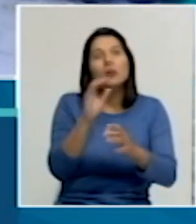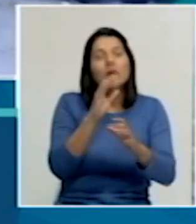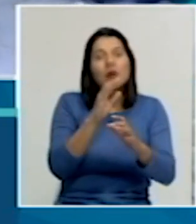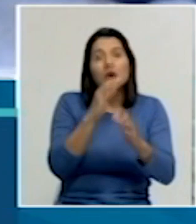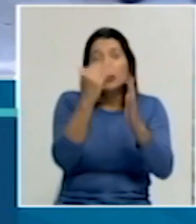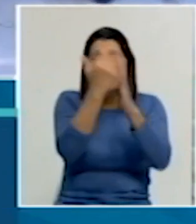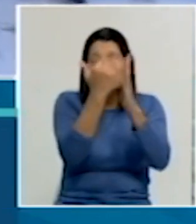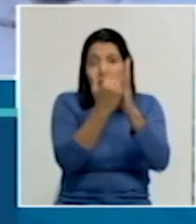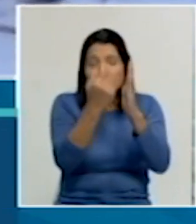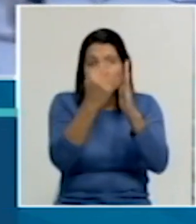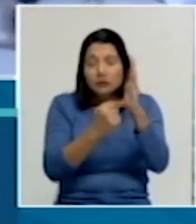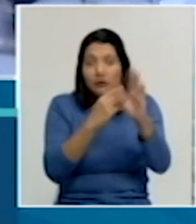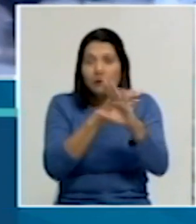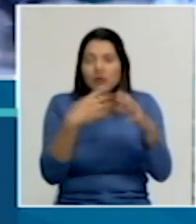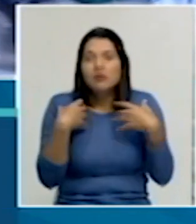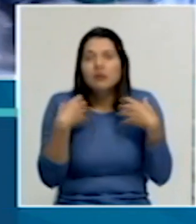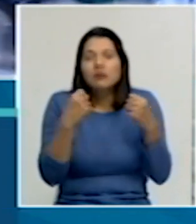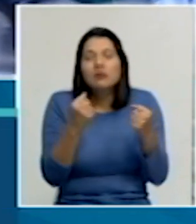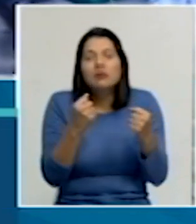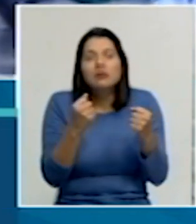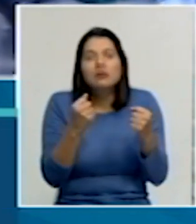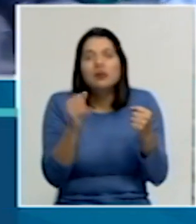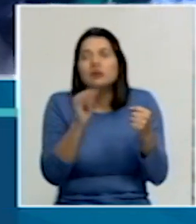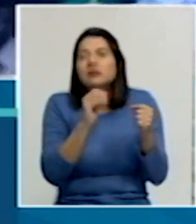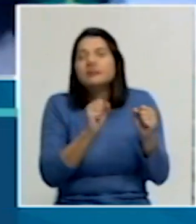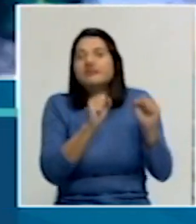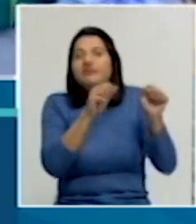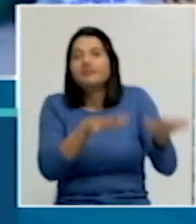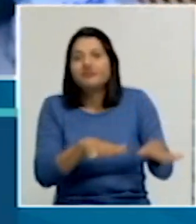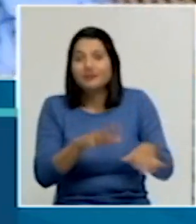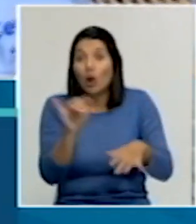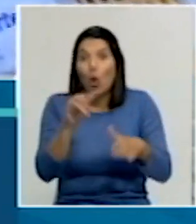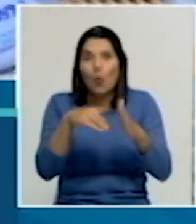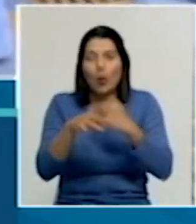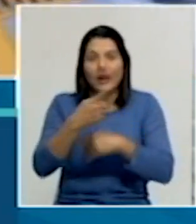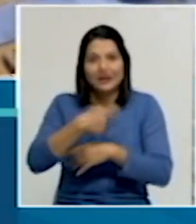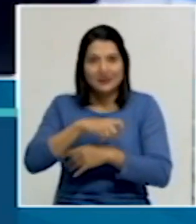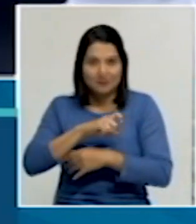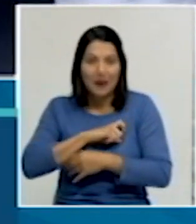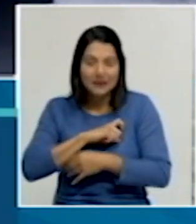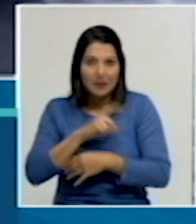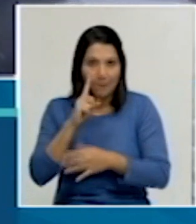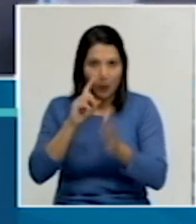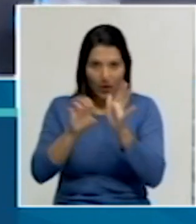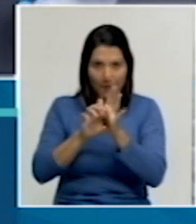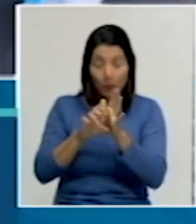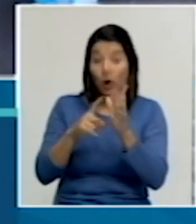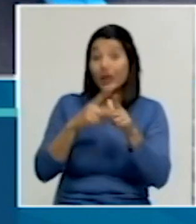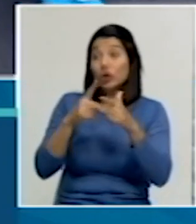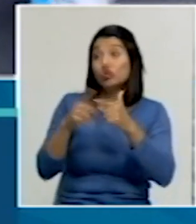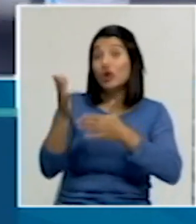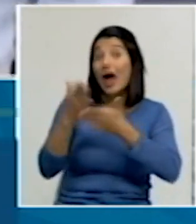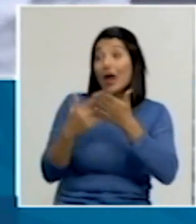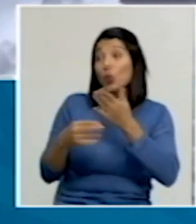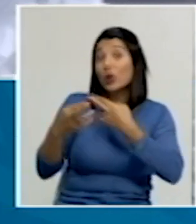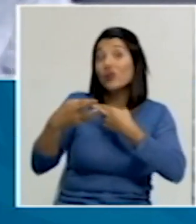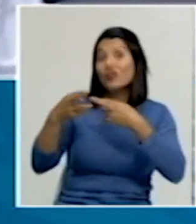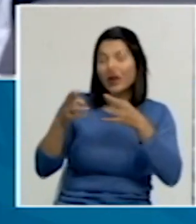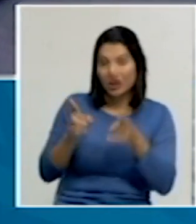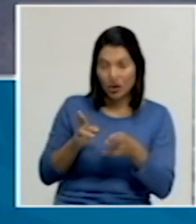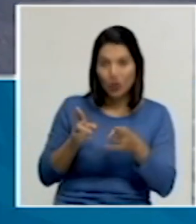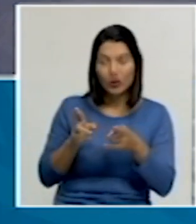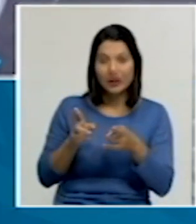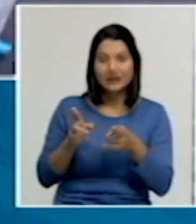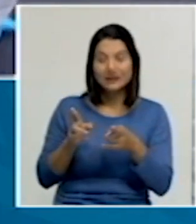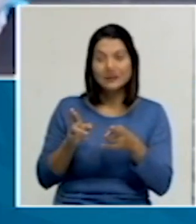todas las medidas preventivas, lo mismo que en España, por ejemplo. Entonces hay regiones de estos países en